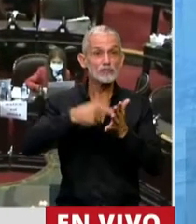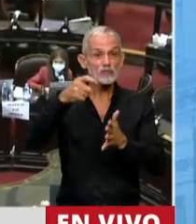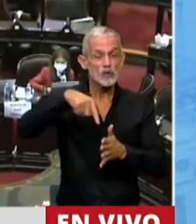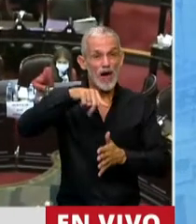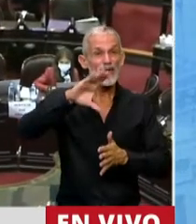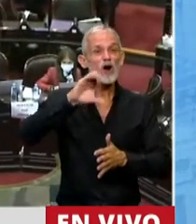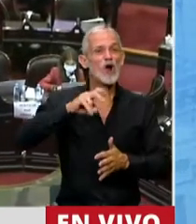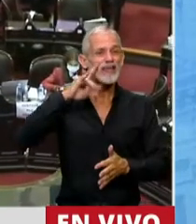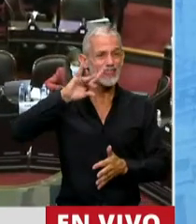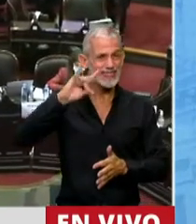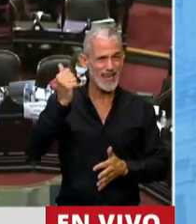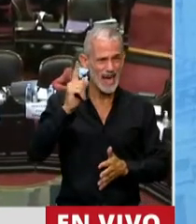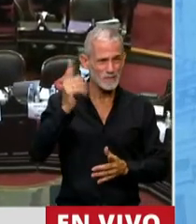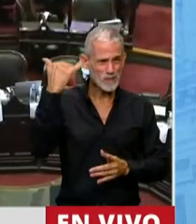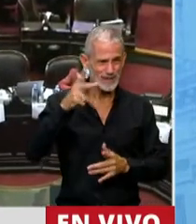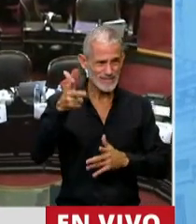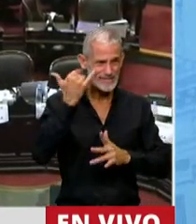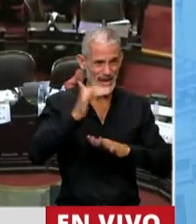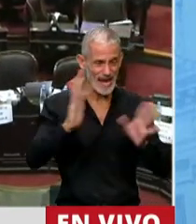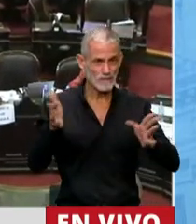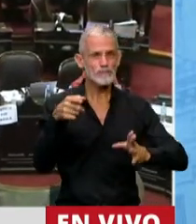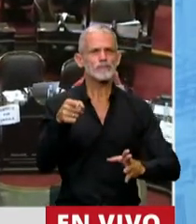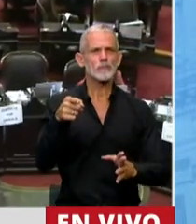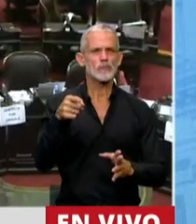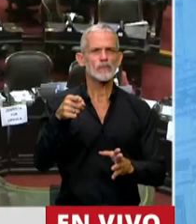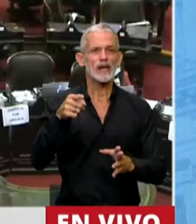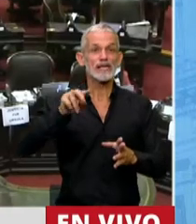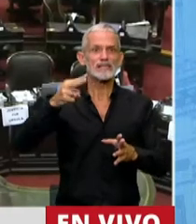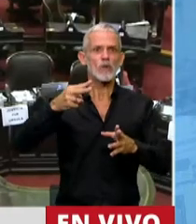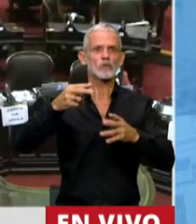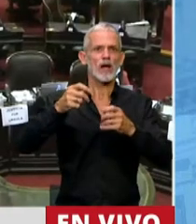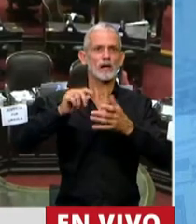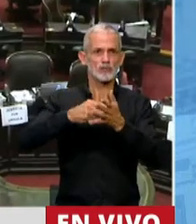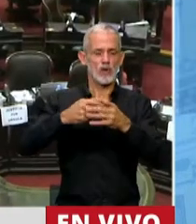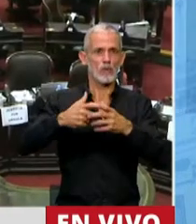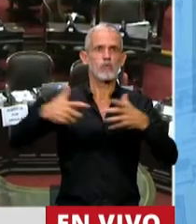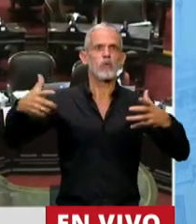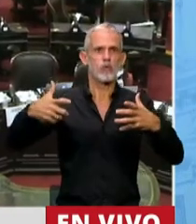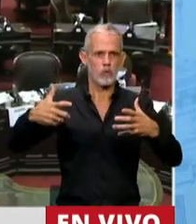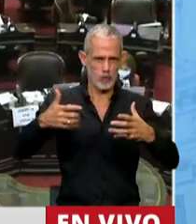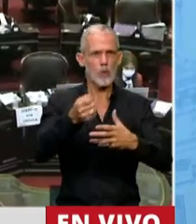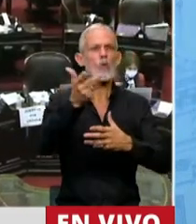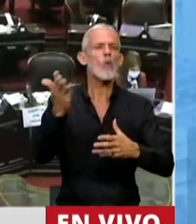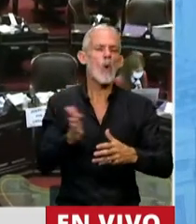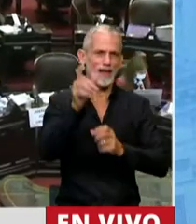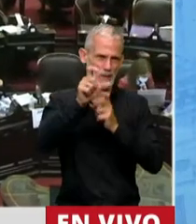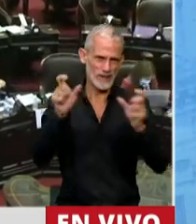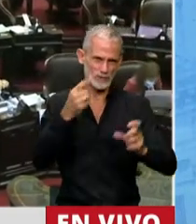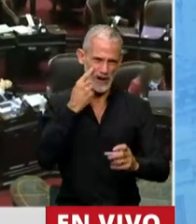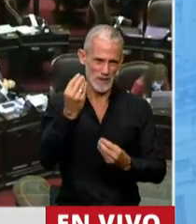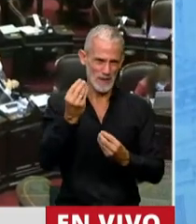como bien se dijo de la segunda ciudad en importancia en cuanto a la cantidad de